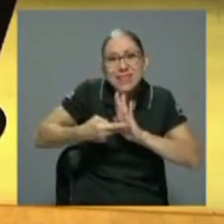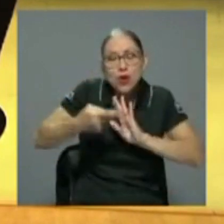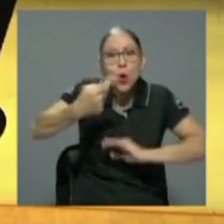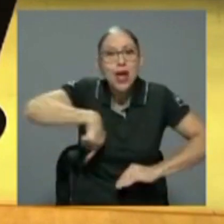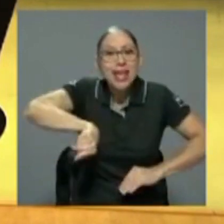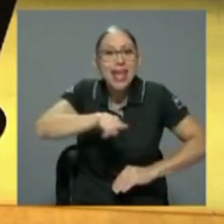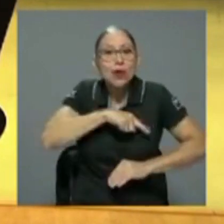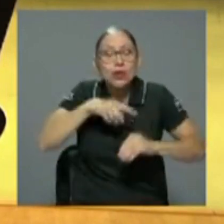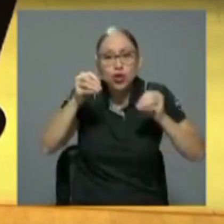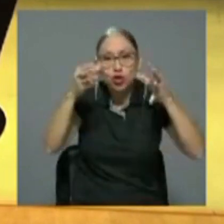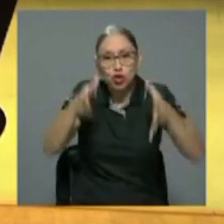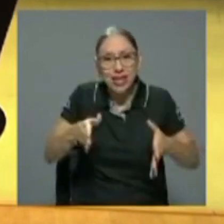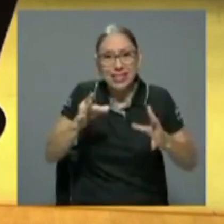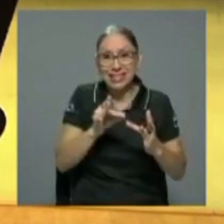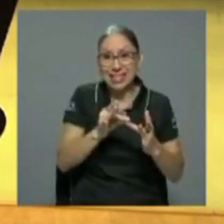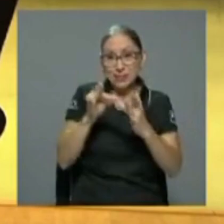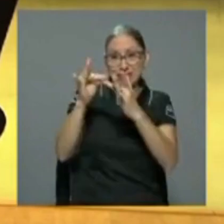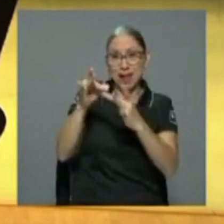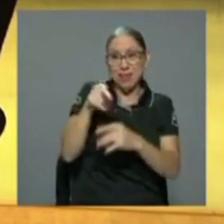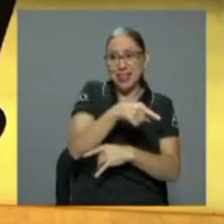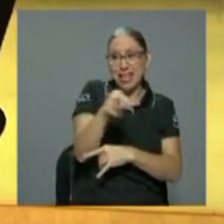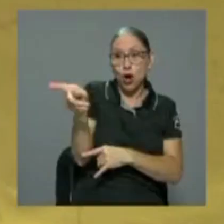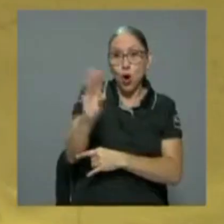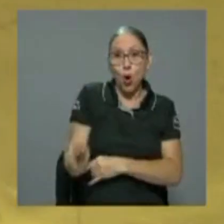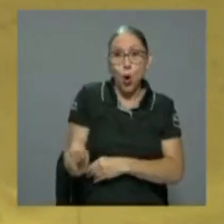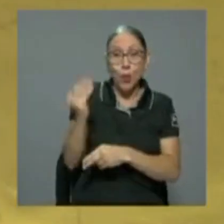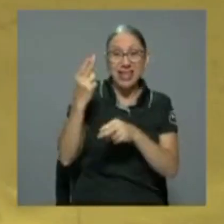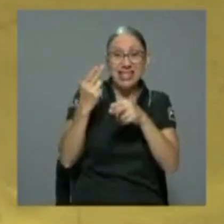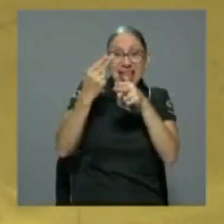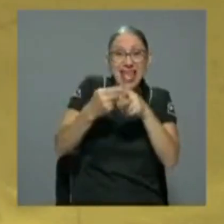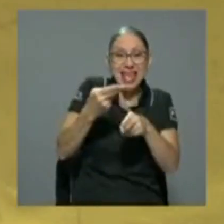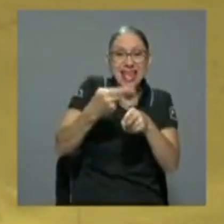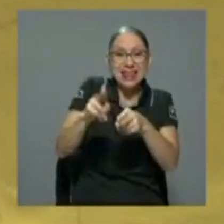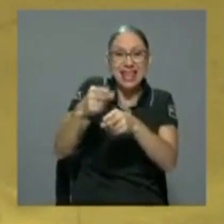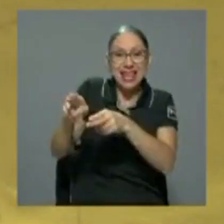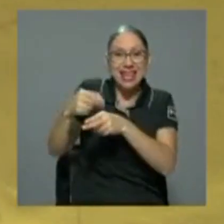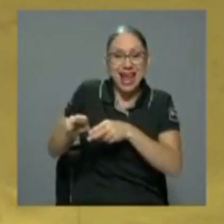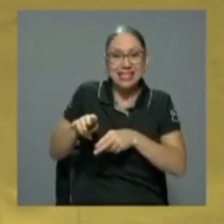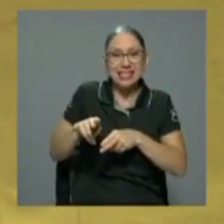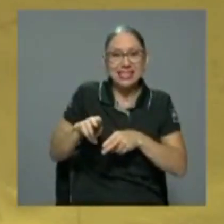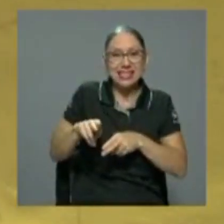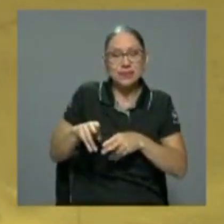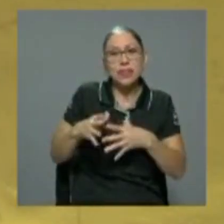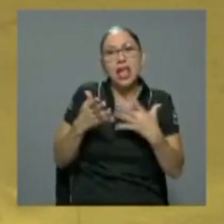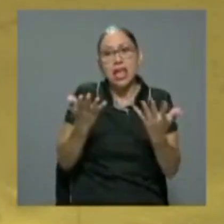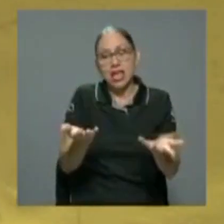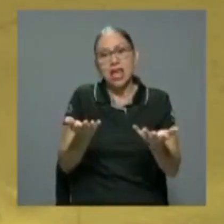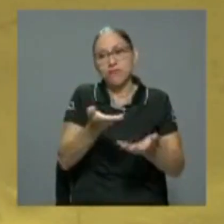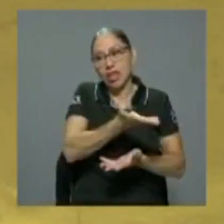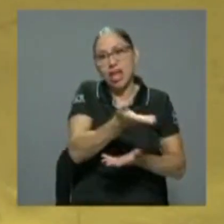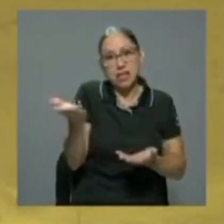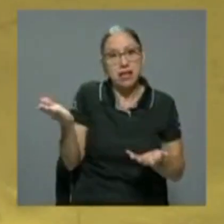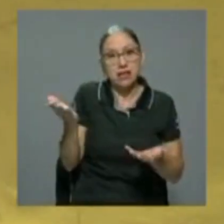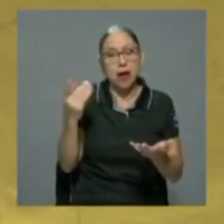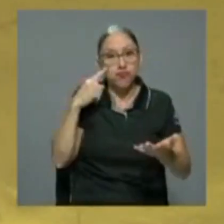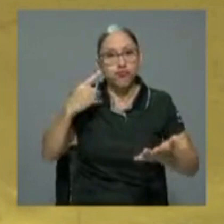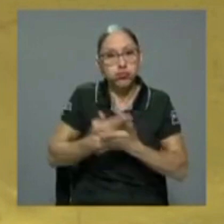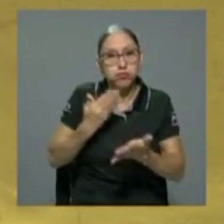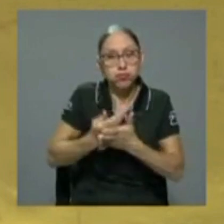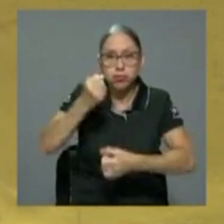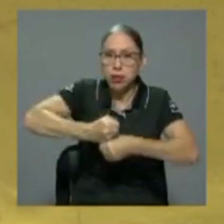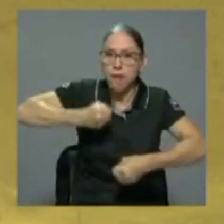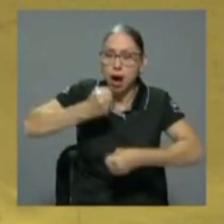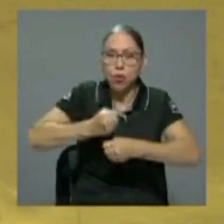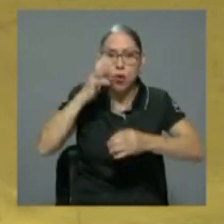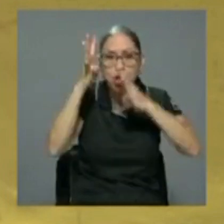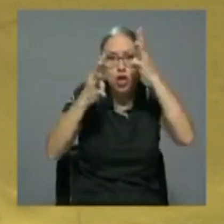personas docentes, especialmente estas jóvenes interinas, que de alguna manera han dado muestra que hacen un trabajo innovador